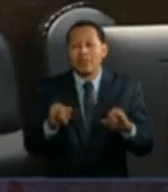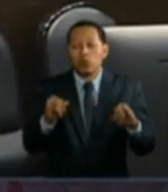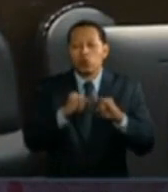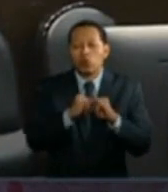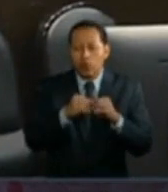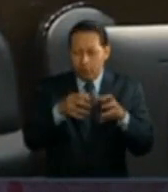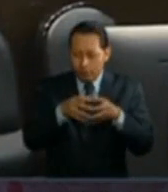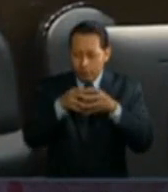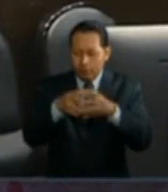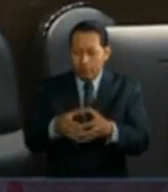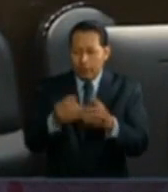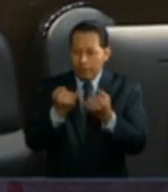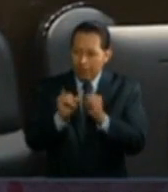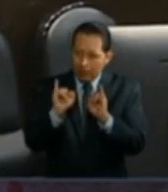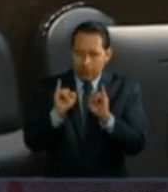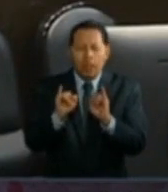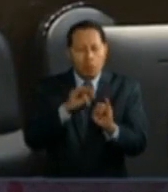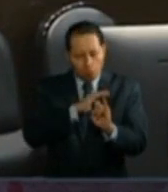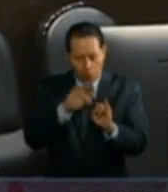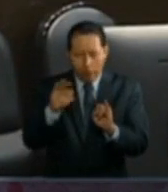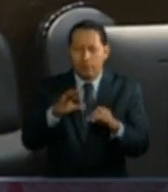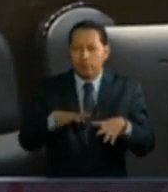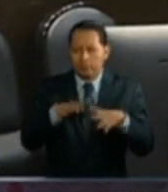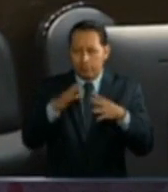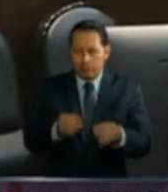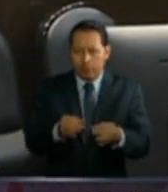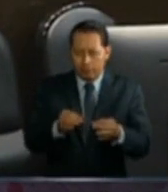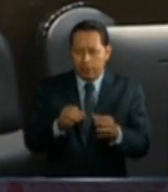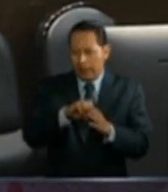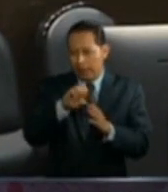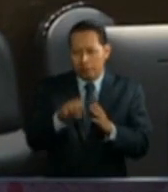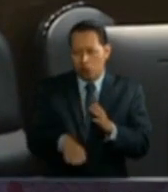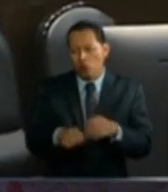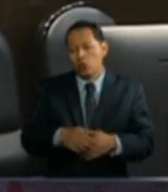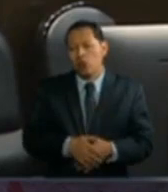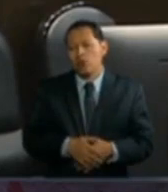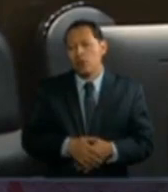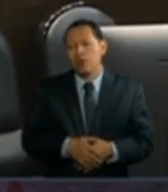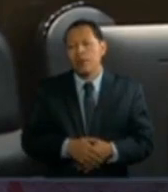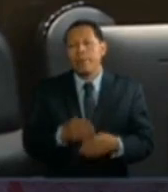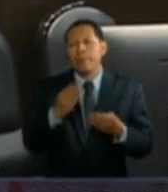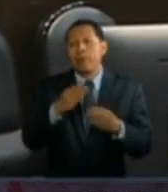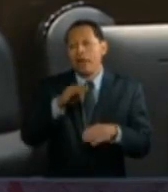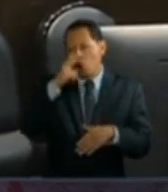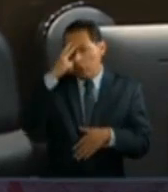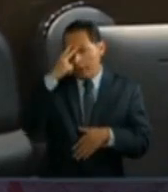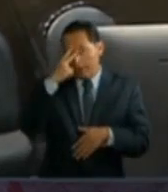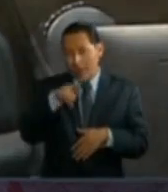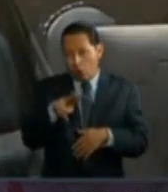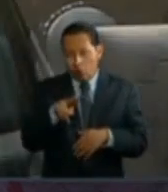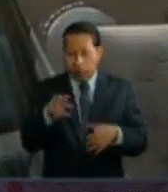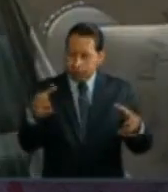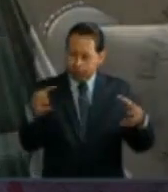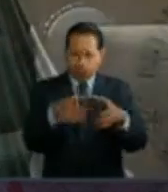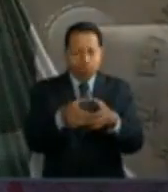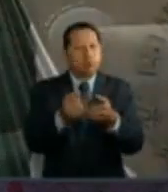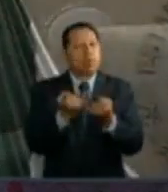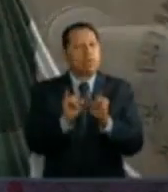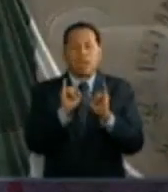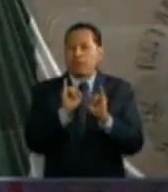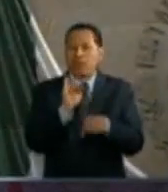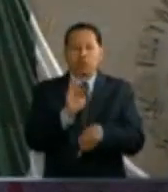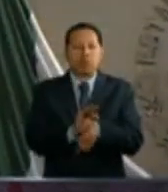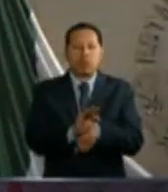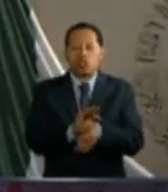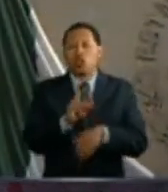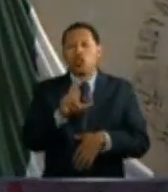autonomía propia, como fue el fortalecimiento del Banco de México en su autonomía, que no